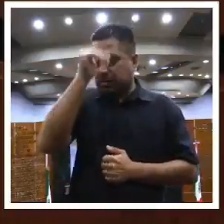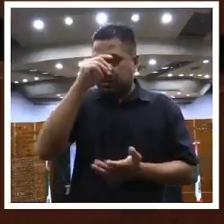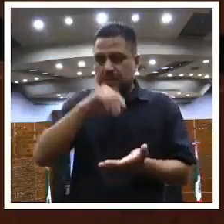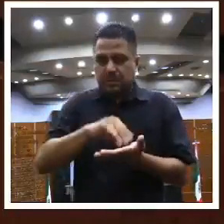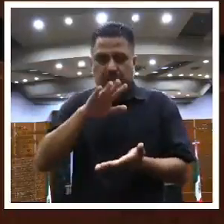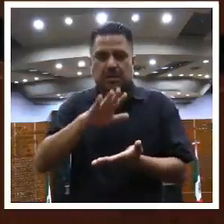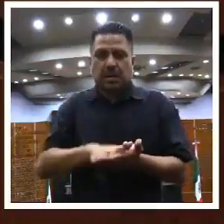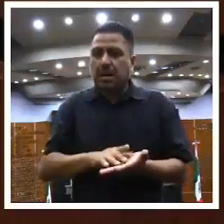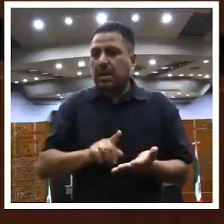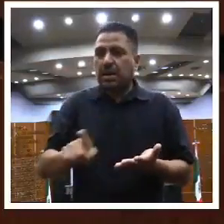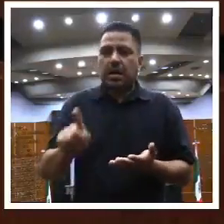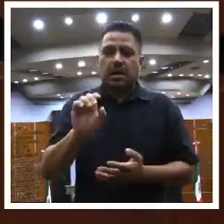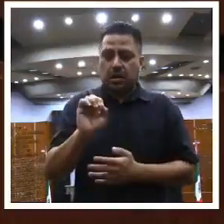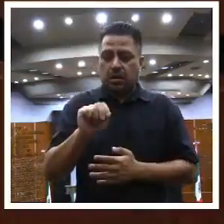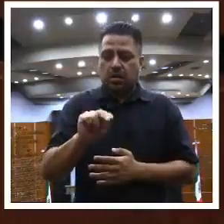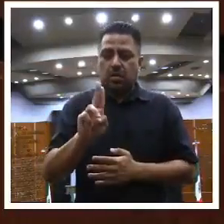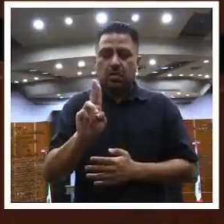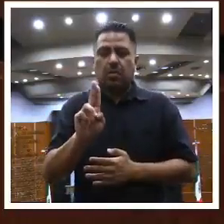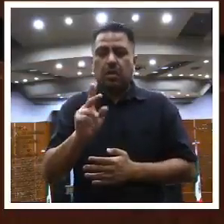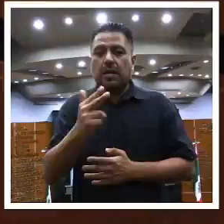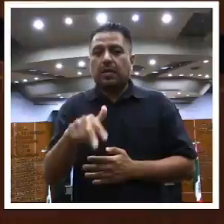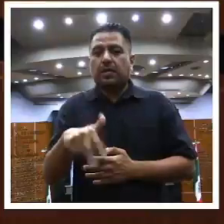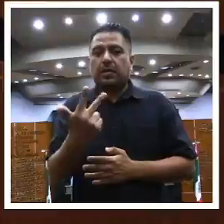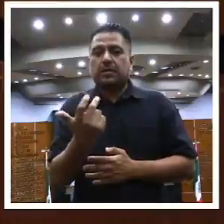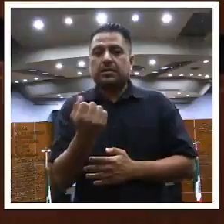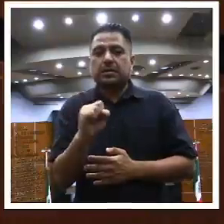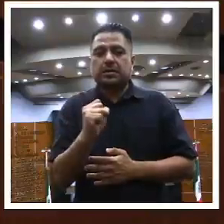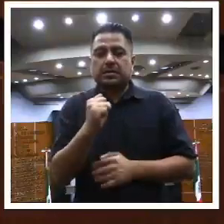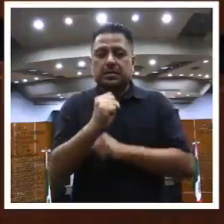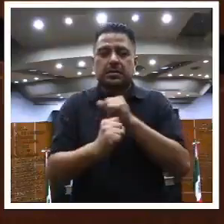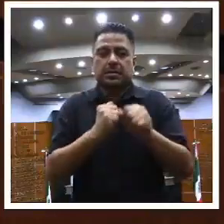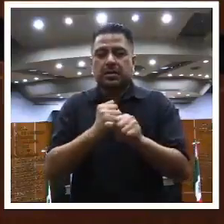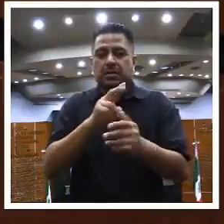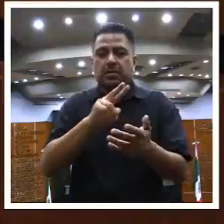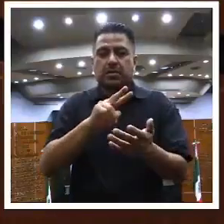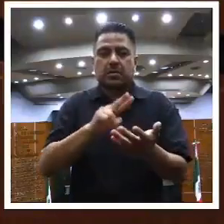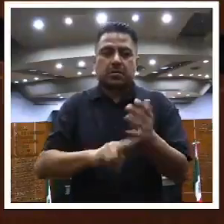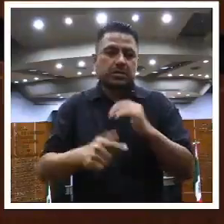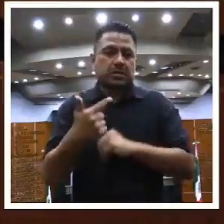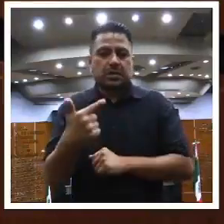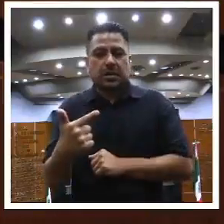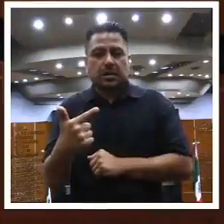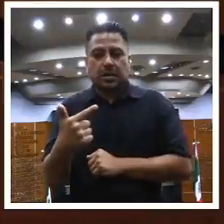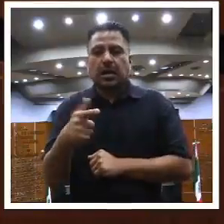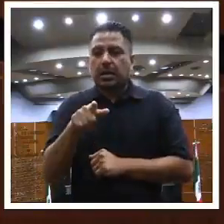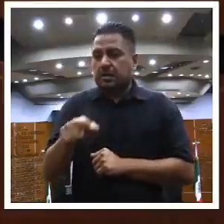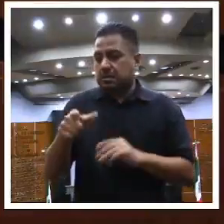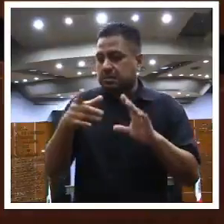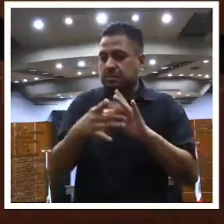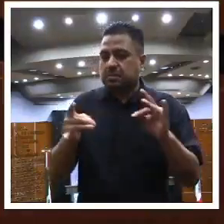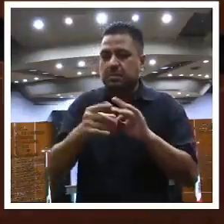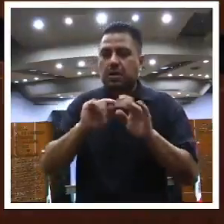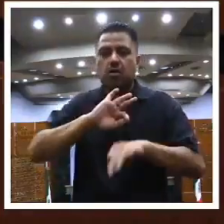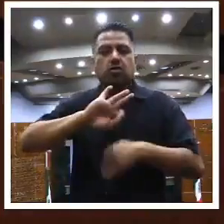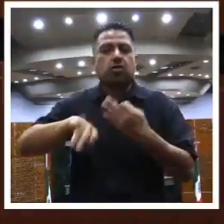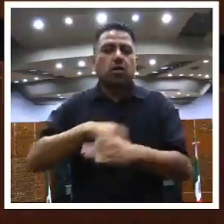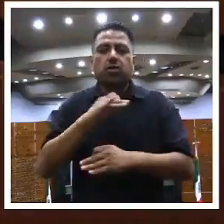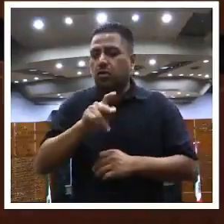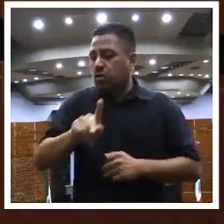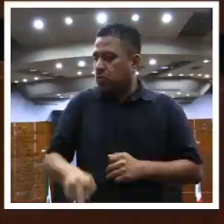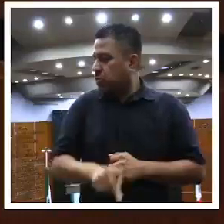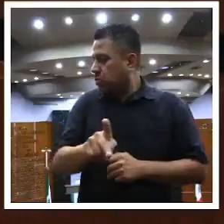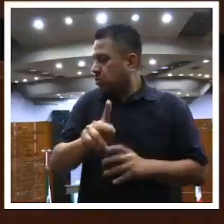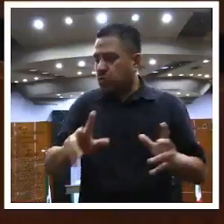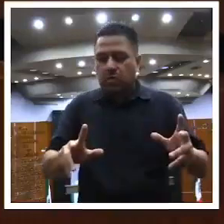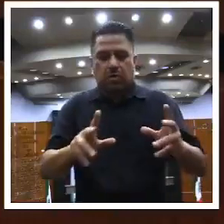Naciones Unidas el 13 de septiembre de 2007, donde afirma que todos los pueblos son